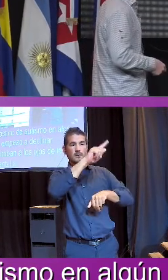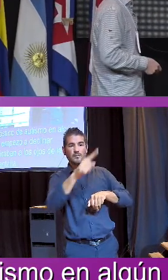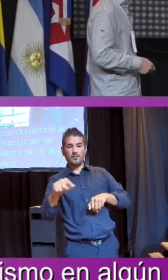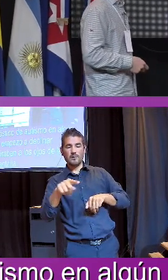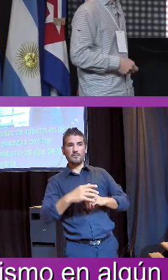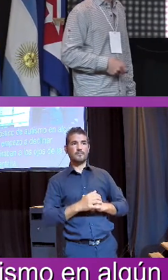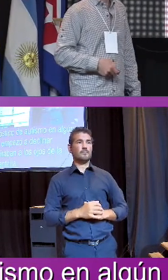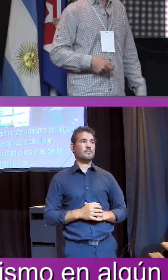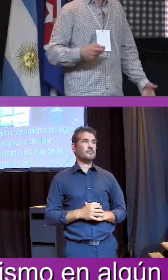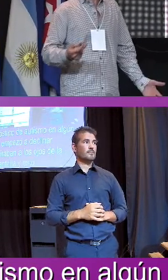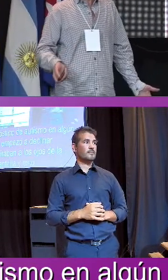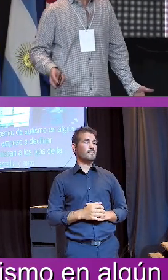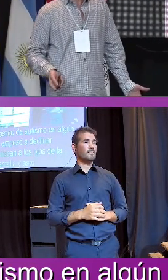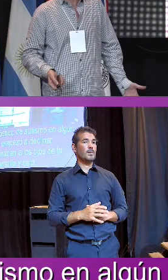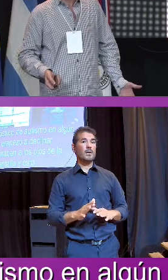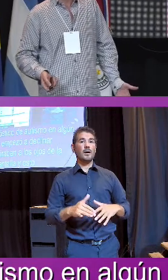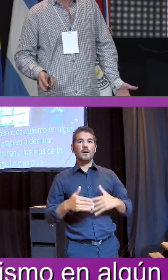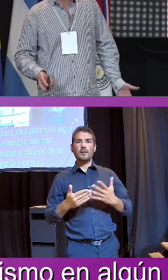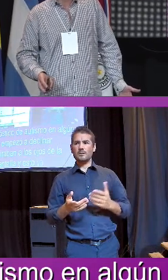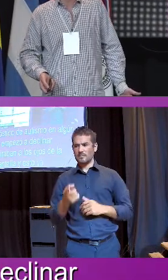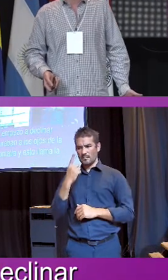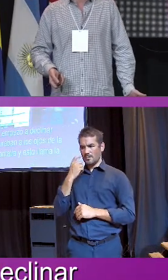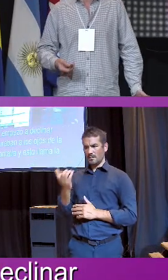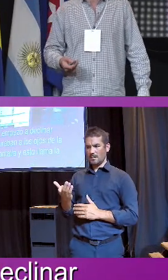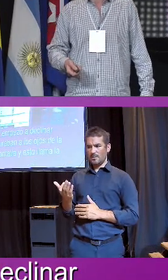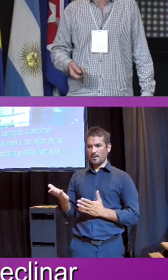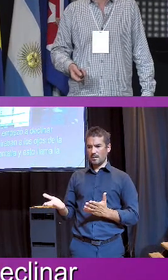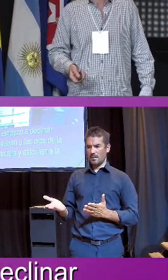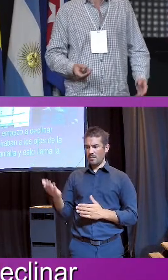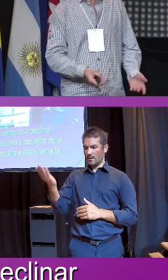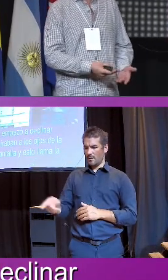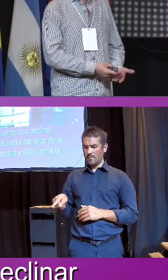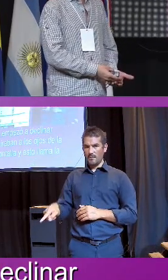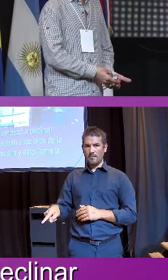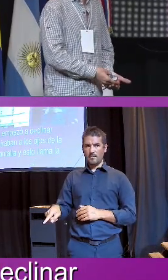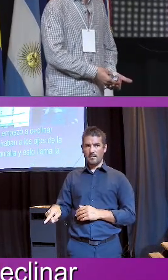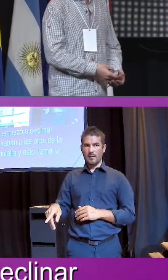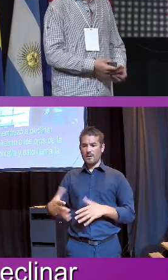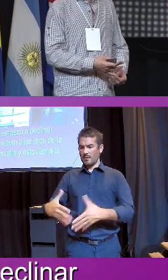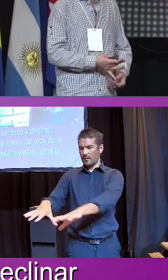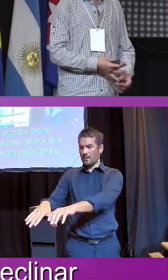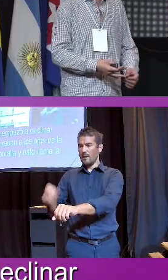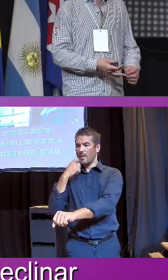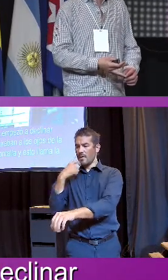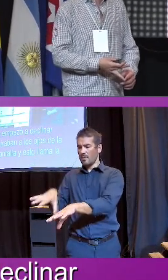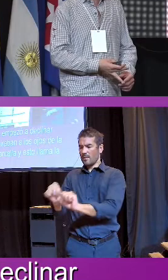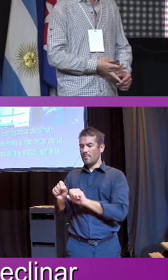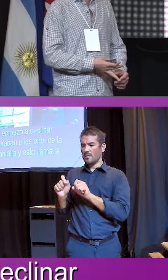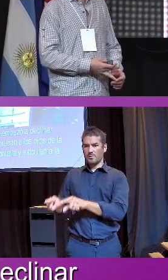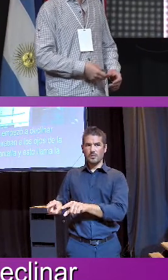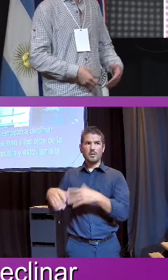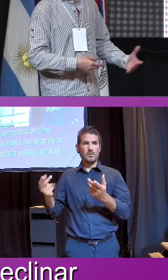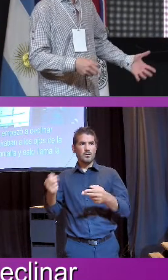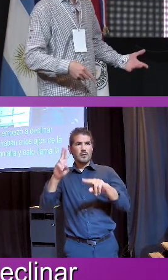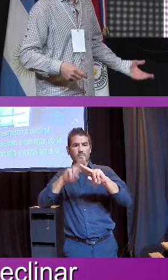Y esto llama la atención, ¿sí?, que sea tan temprana esa diferencia. Por supuesto que no es algo que se ve a simple vista, no lo puede ver el pediatra ni lo puede ver la